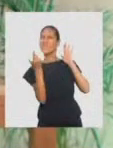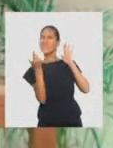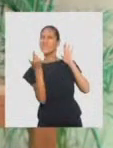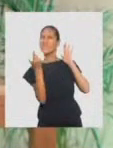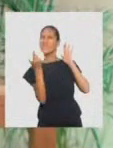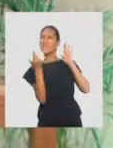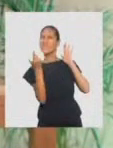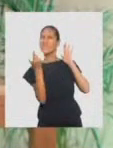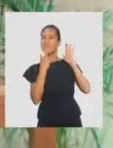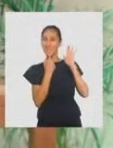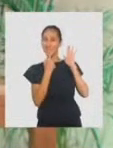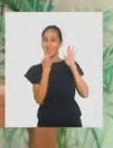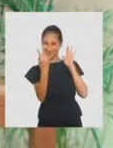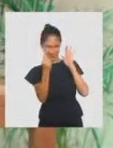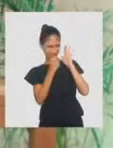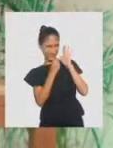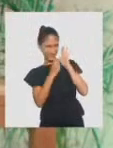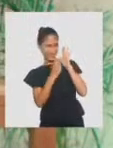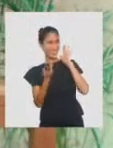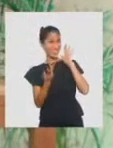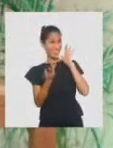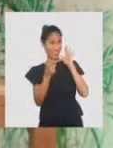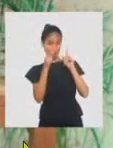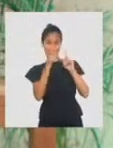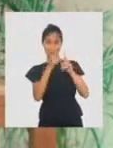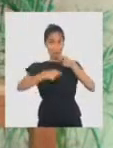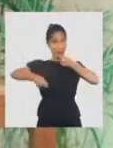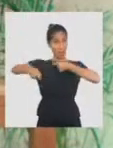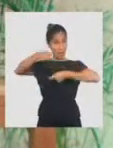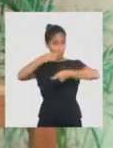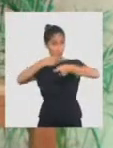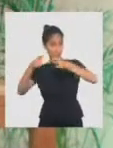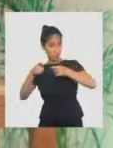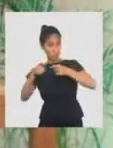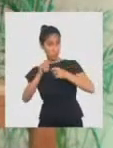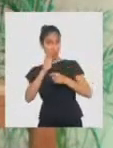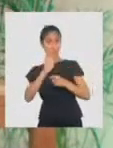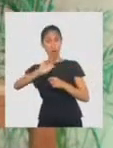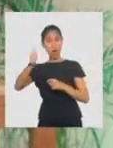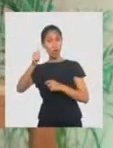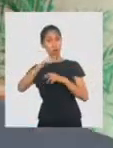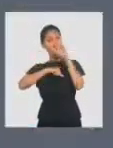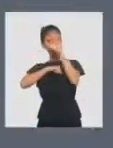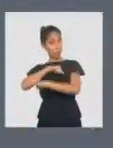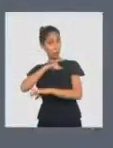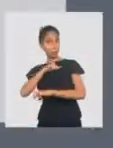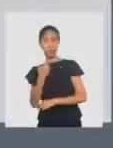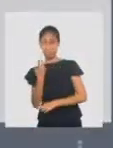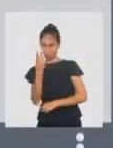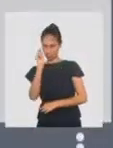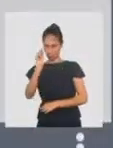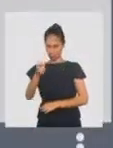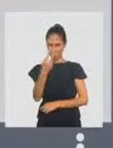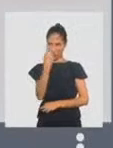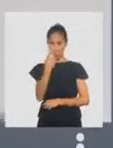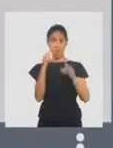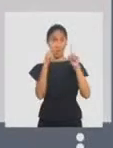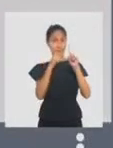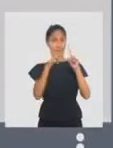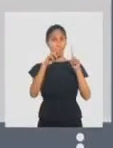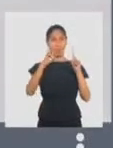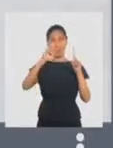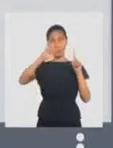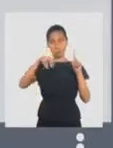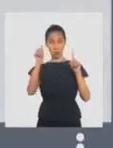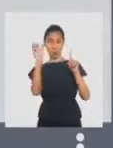divertido, it's fun. ¿Qué hizo que el señor Rojas venda sus cupcakes a una extranjera? Primero, que el